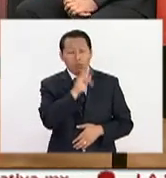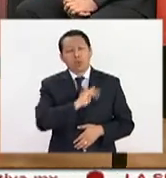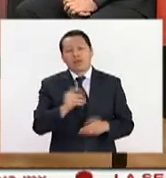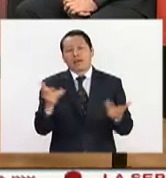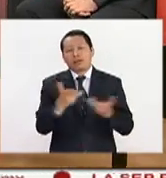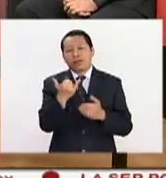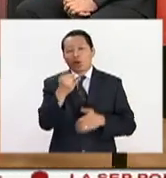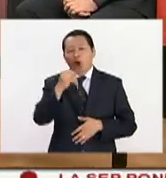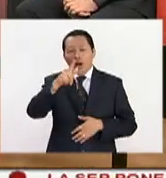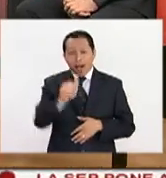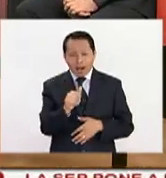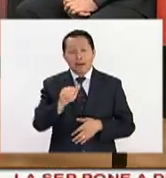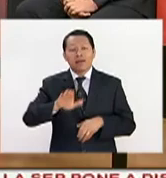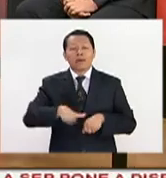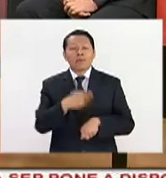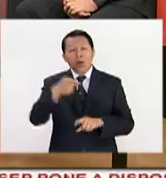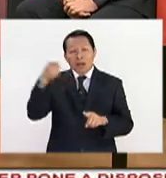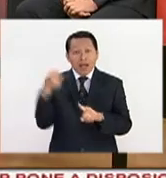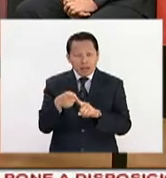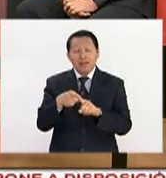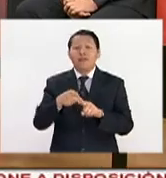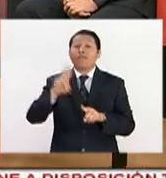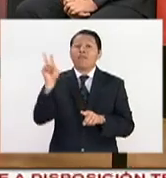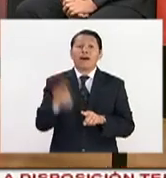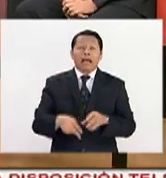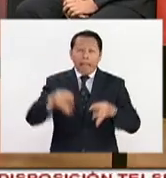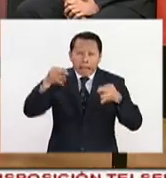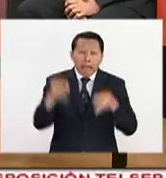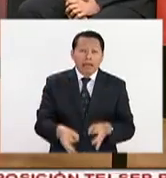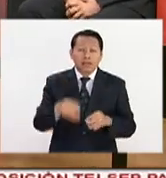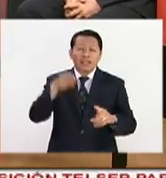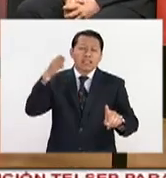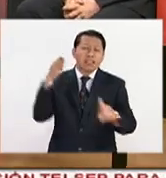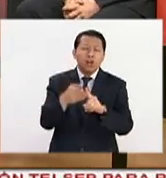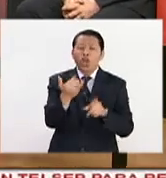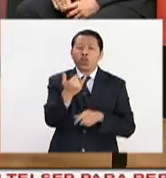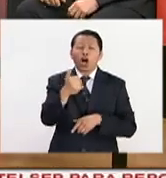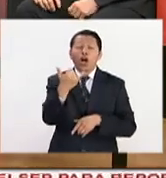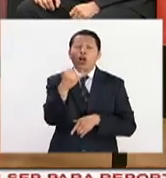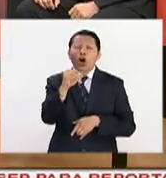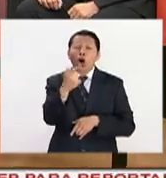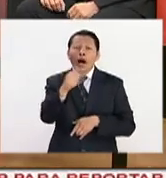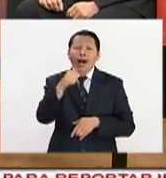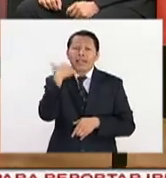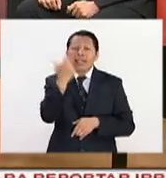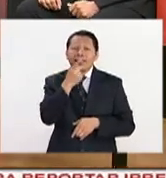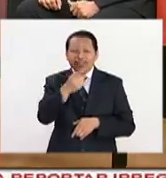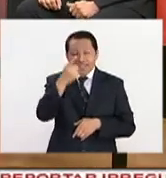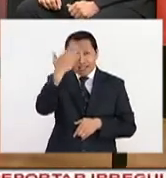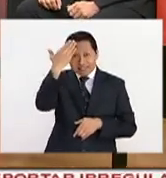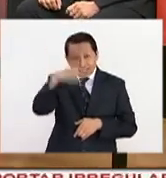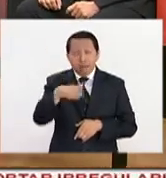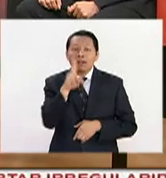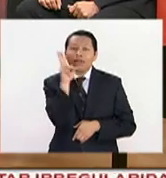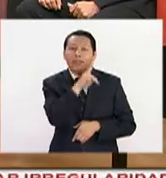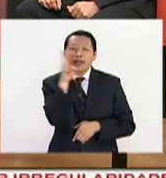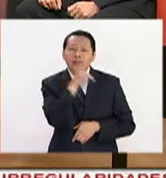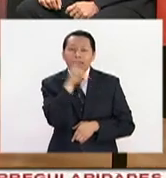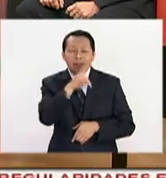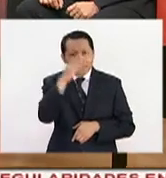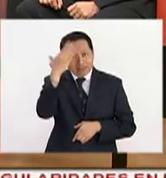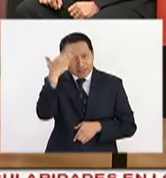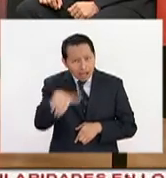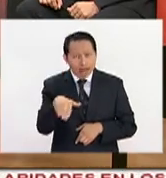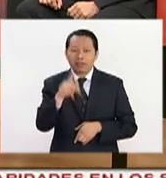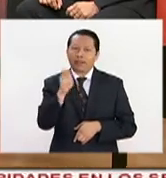yoga. Ahí está la clave. Porque ahí está la clave, en la respiración. Nuestra respiración se vuelve tan superficial con la edad. Fíjate,